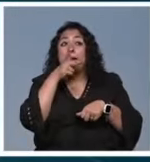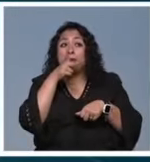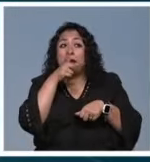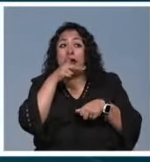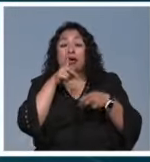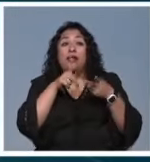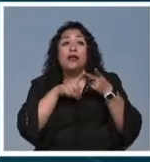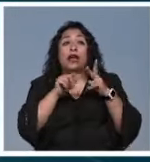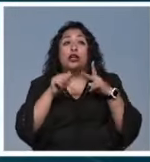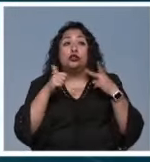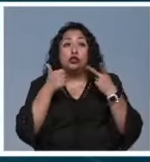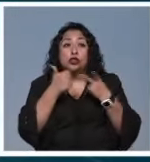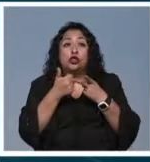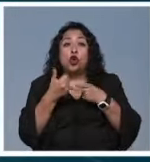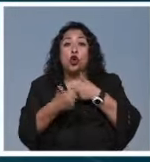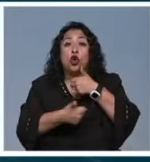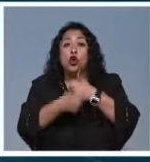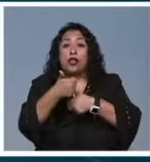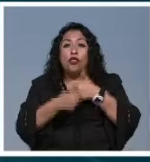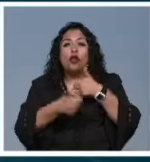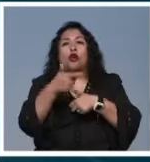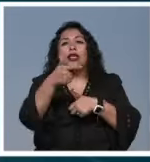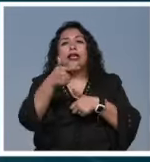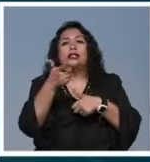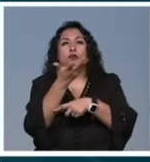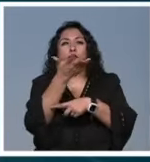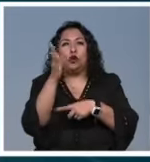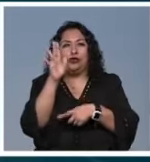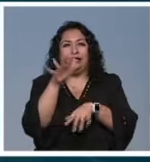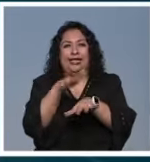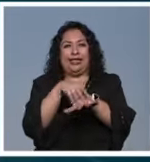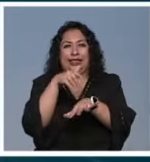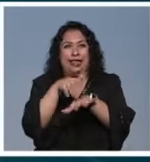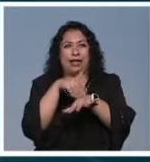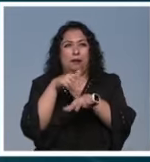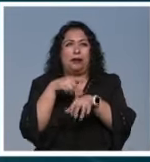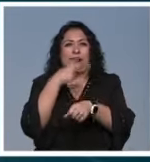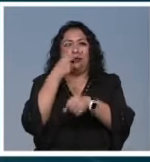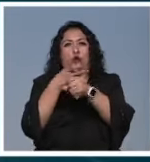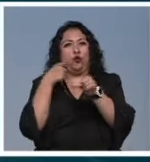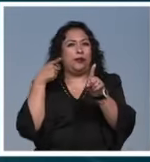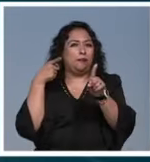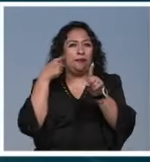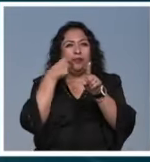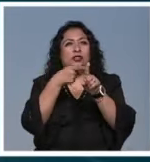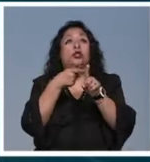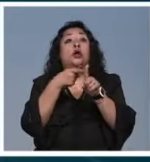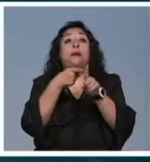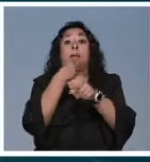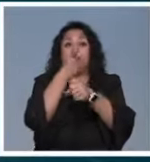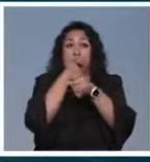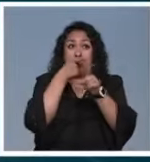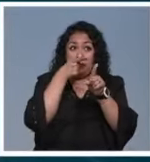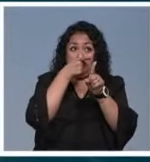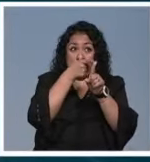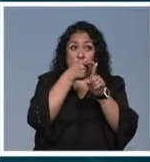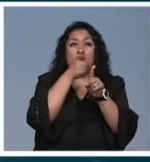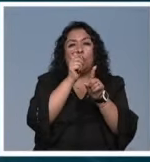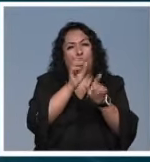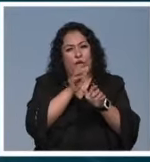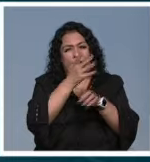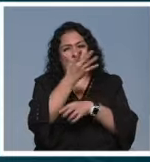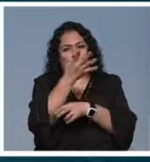la Asociación de Corredores del Bosque de Tlalpan en su segunda misión, que en su primera misión, que es cuidar